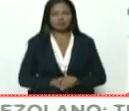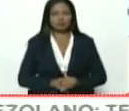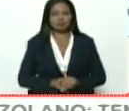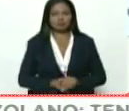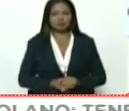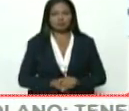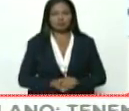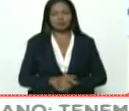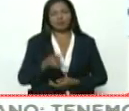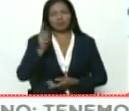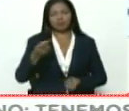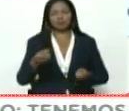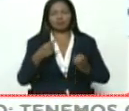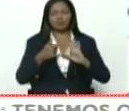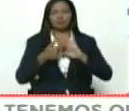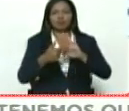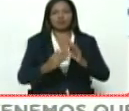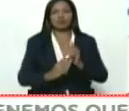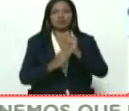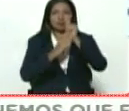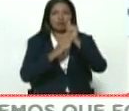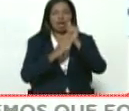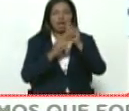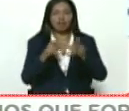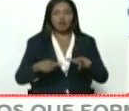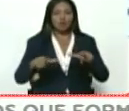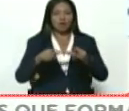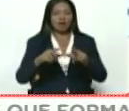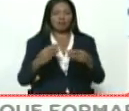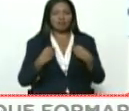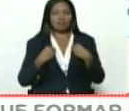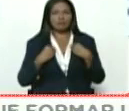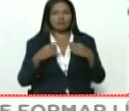que se debe expresar en el liderazgo, en el barrio,